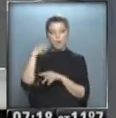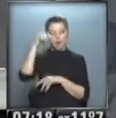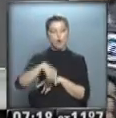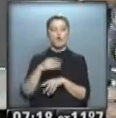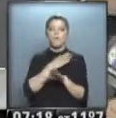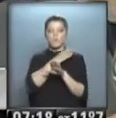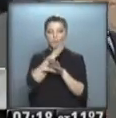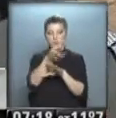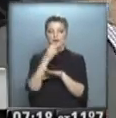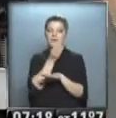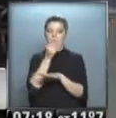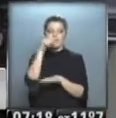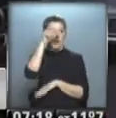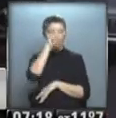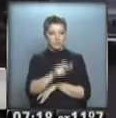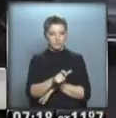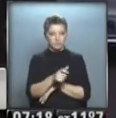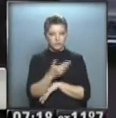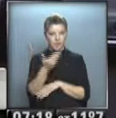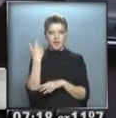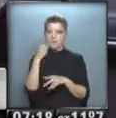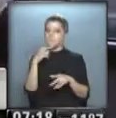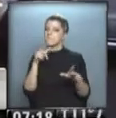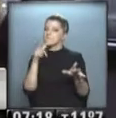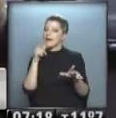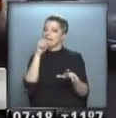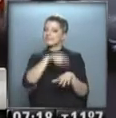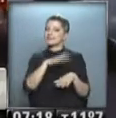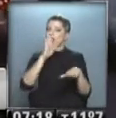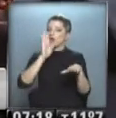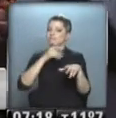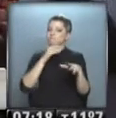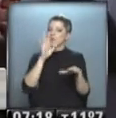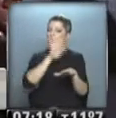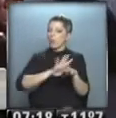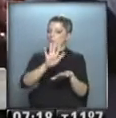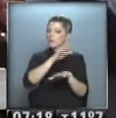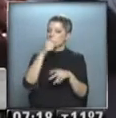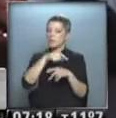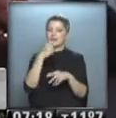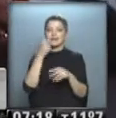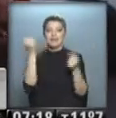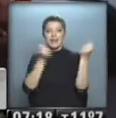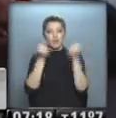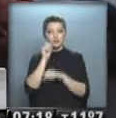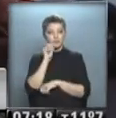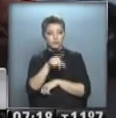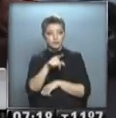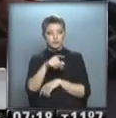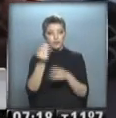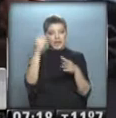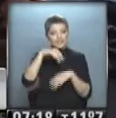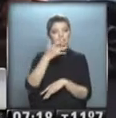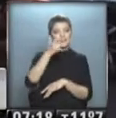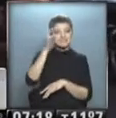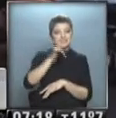totalmente descartado como sospechoso al comprobarse que la sangre que fue encontrada en su auto no le pertenecía a la joven asesinada, sino